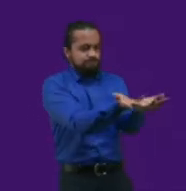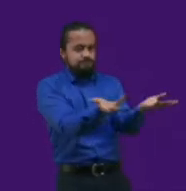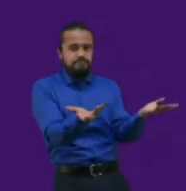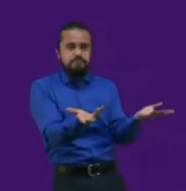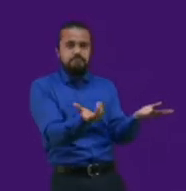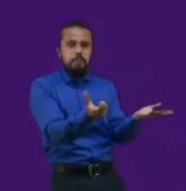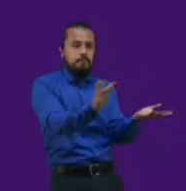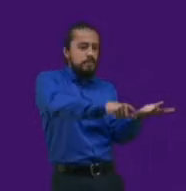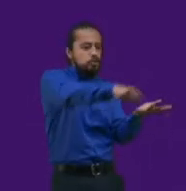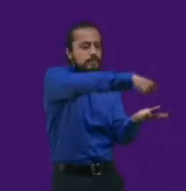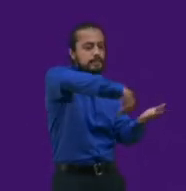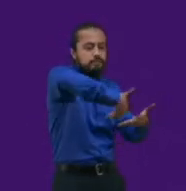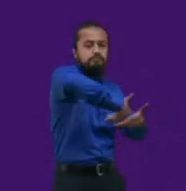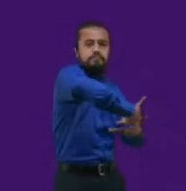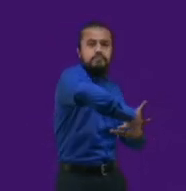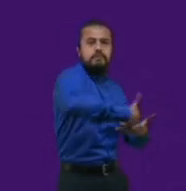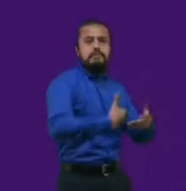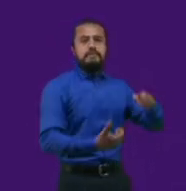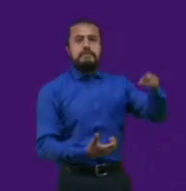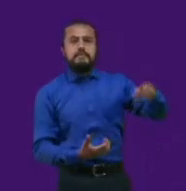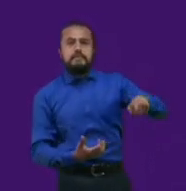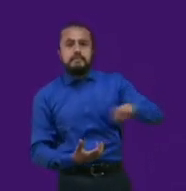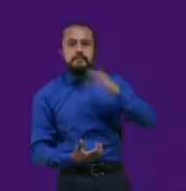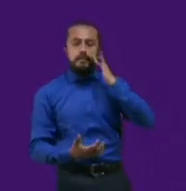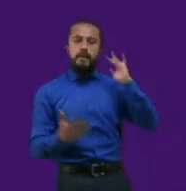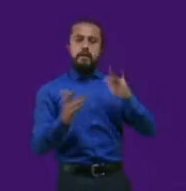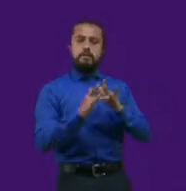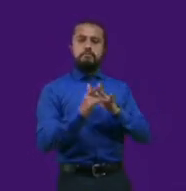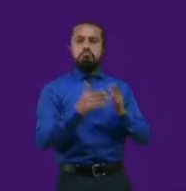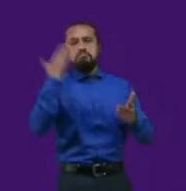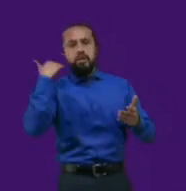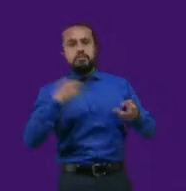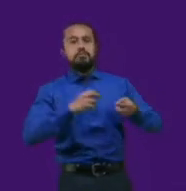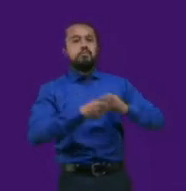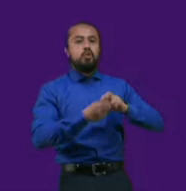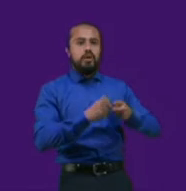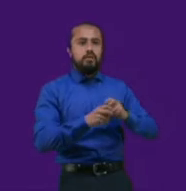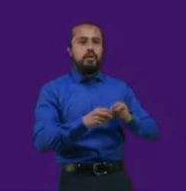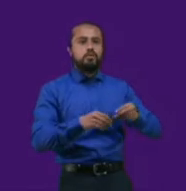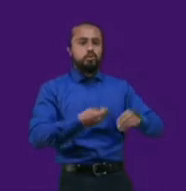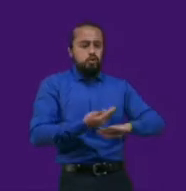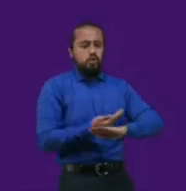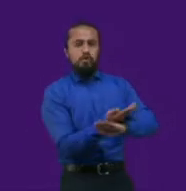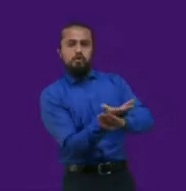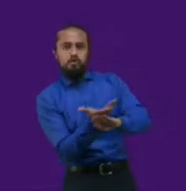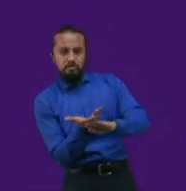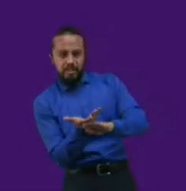que yo ya conocía y que sabía que tenía un problema, pues, sobre la oferta que tenía en ese momento.